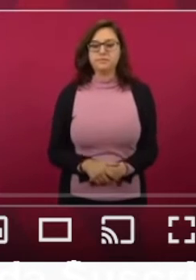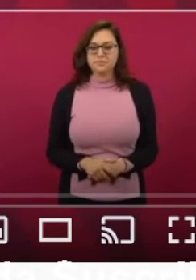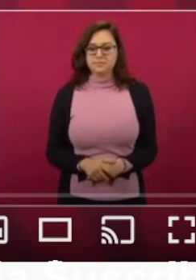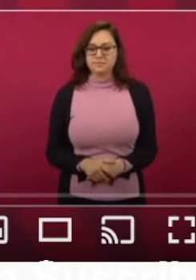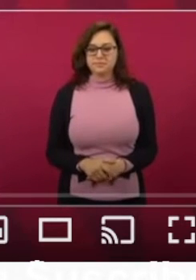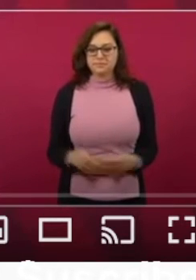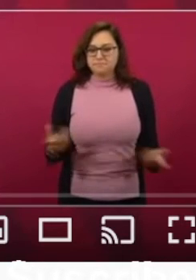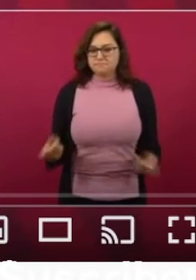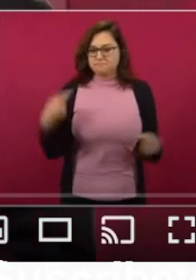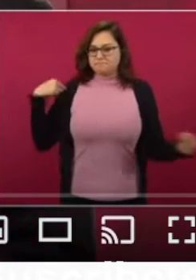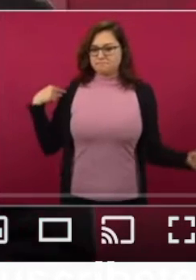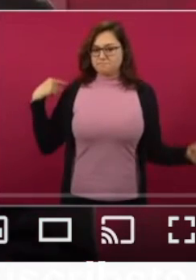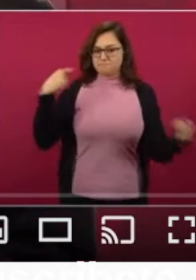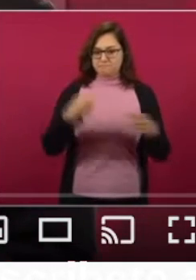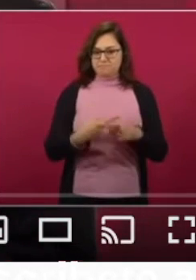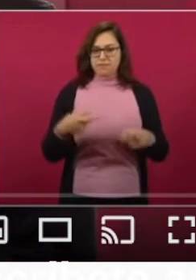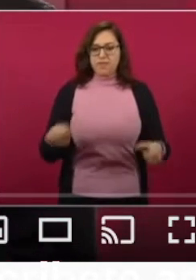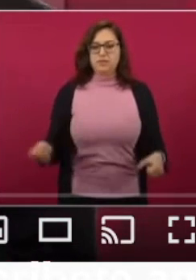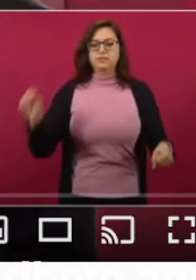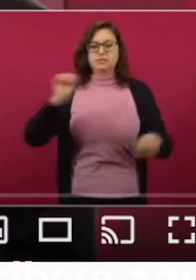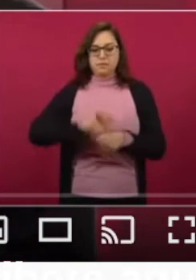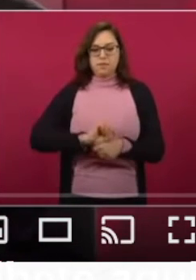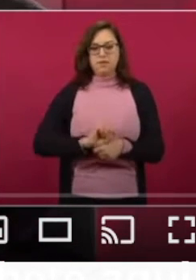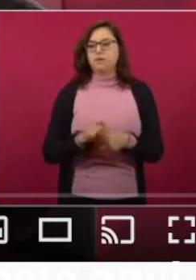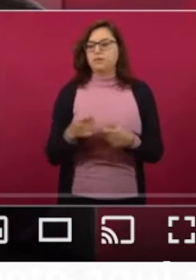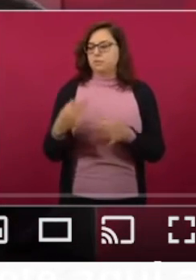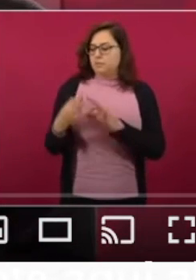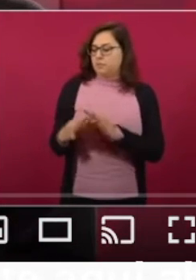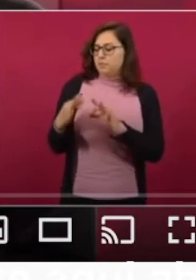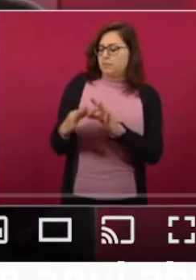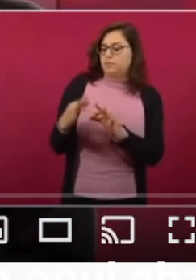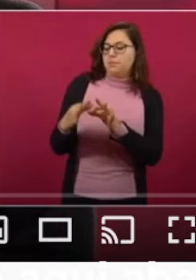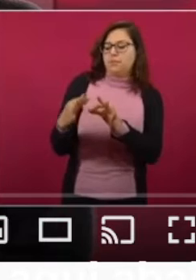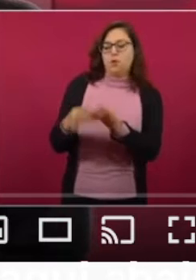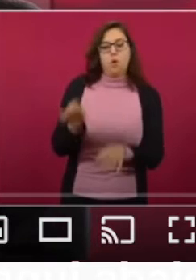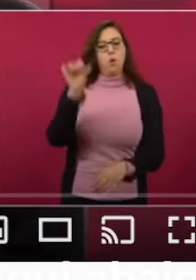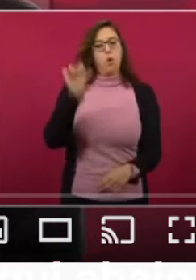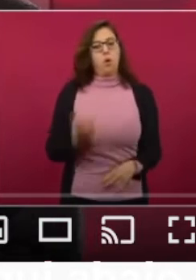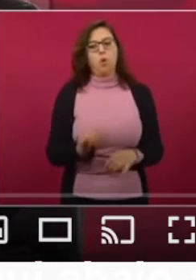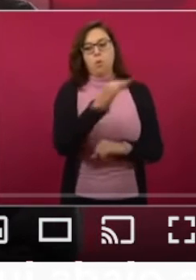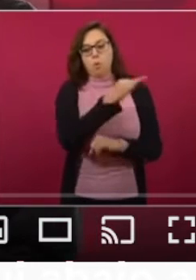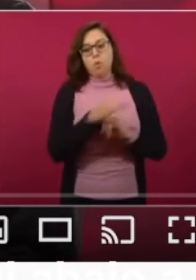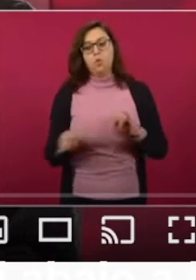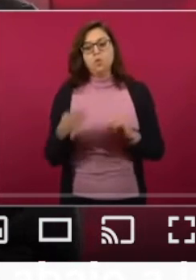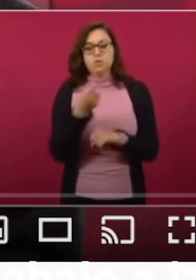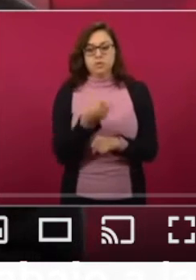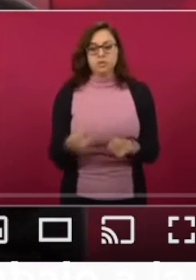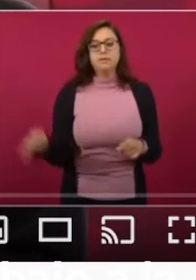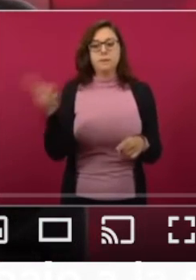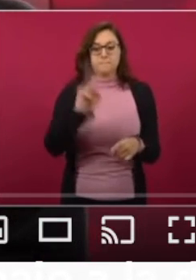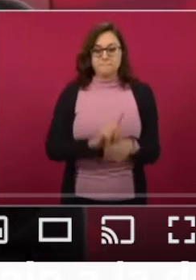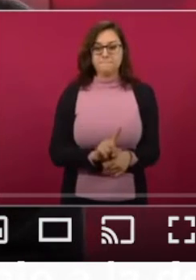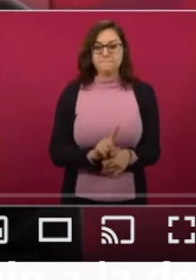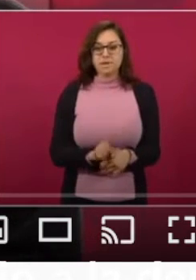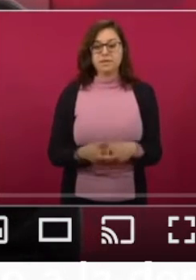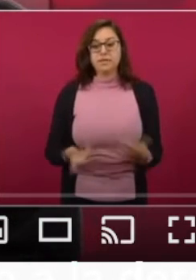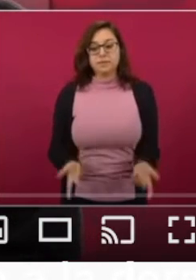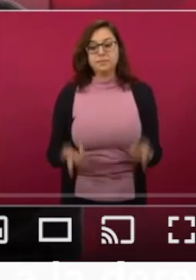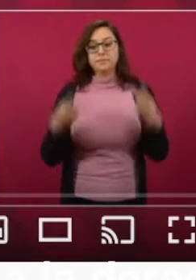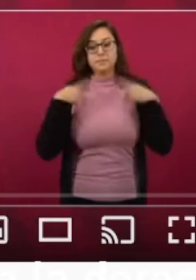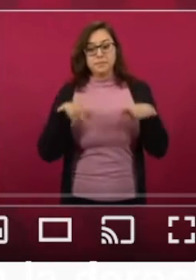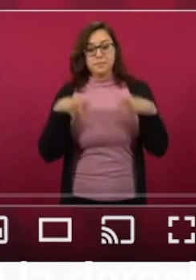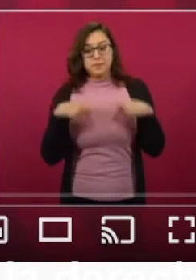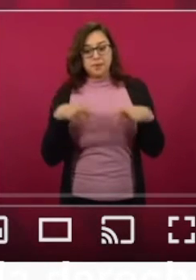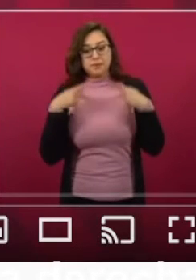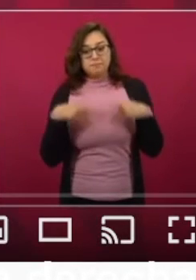en toda la semana hoy concluyen y ya los trabajadores